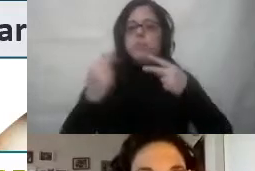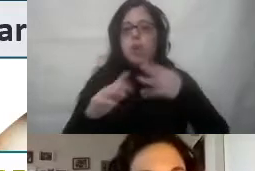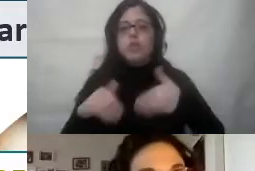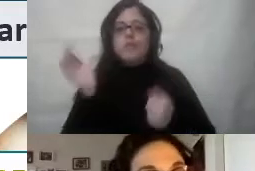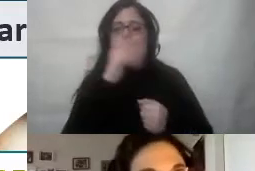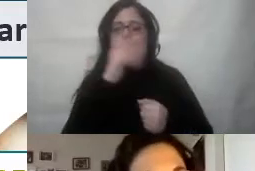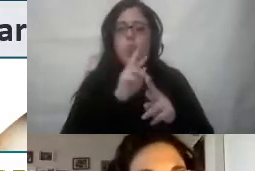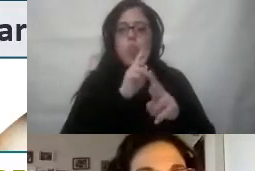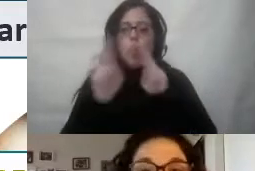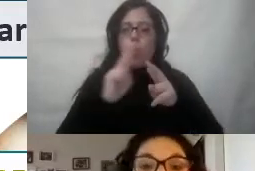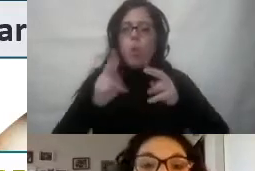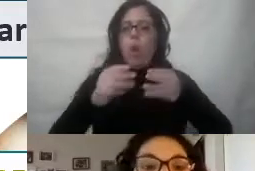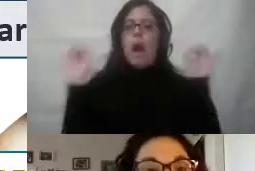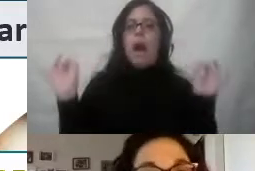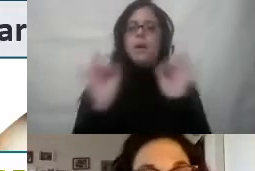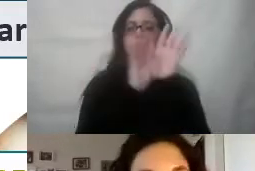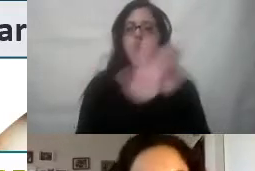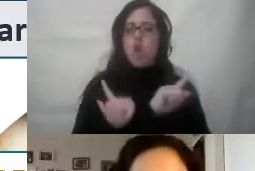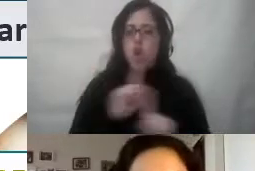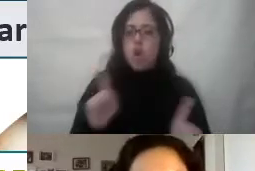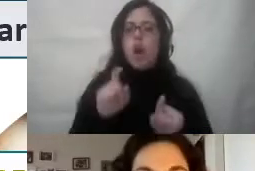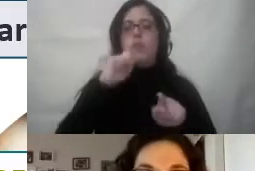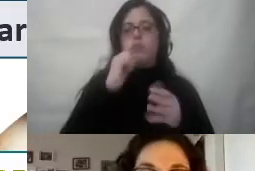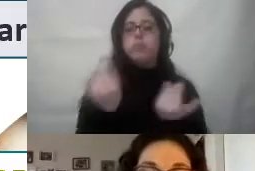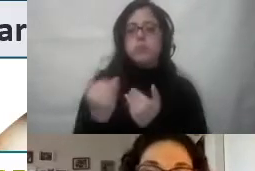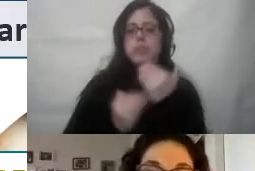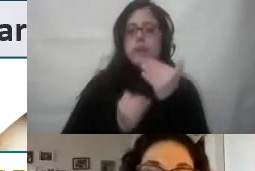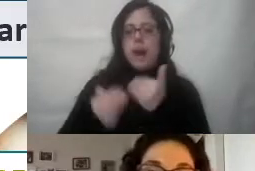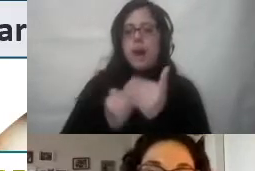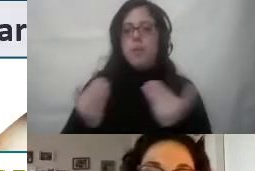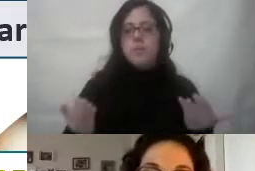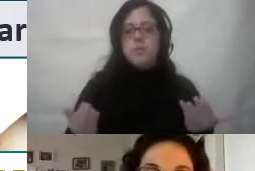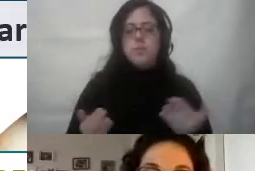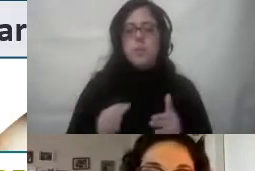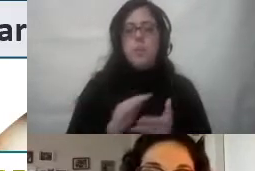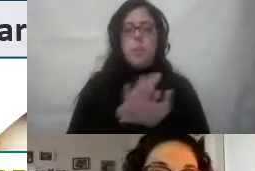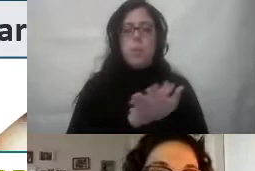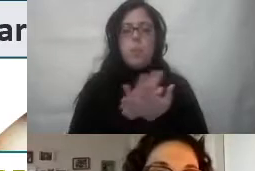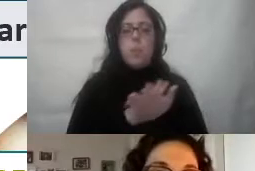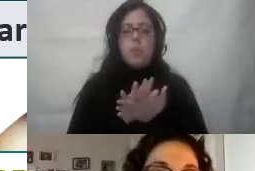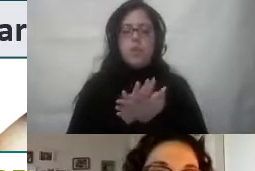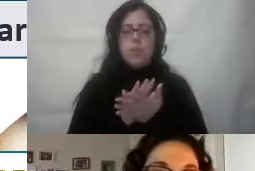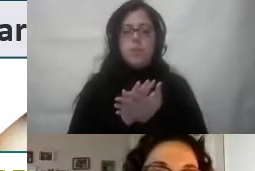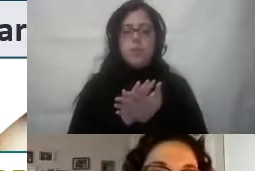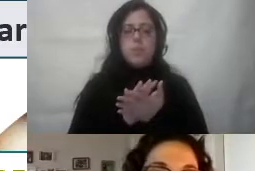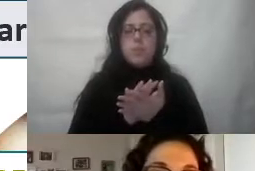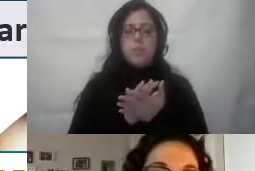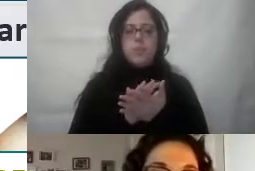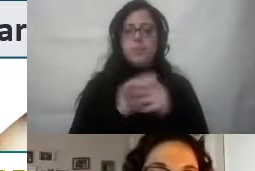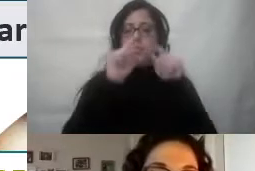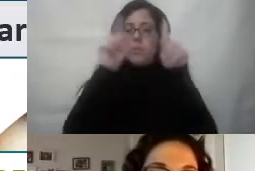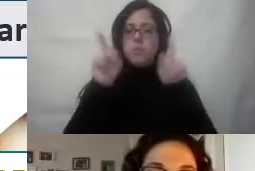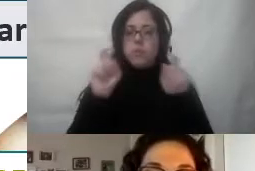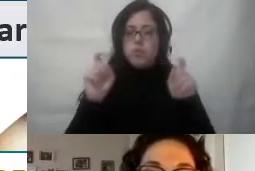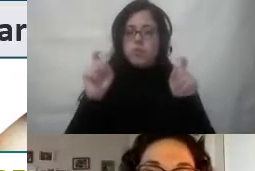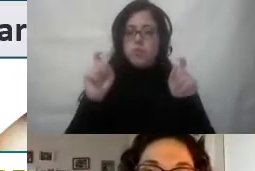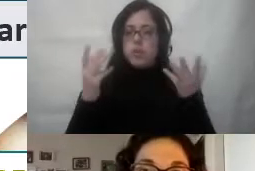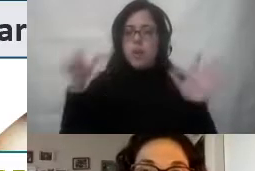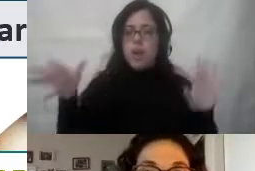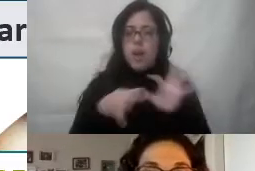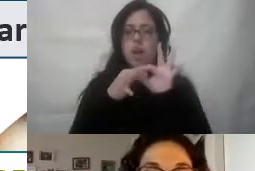respuesta así nomás, sino que requiere un proceso, ¿sí? Por ejemplo, tenemos la pregunta asociada